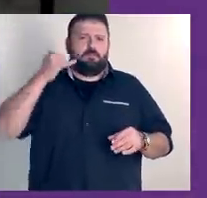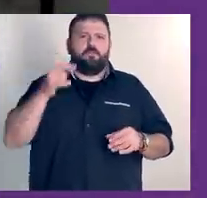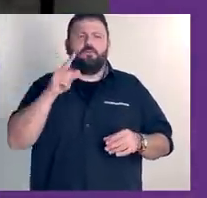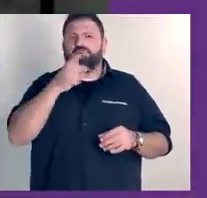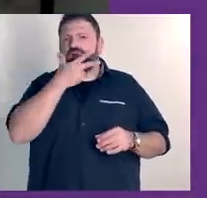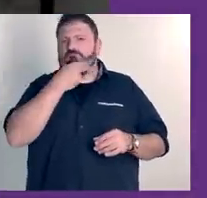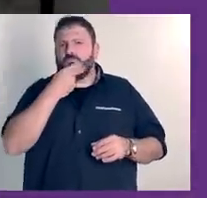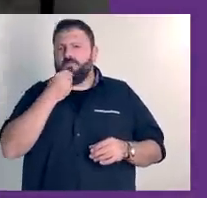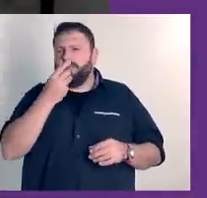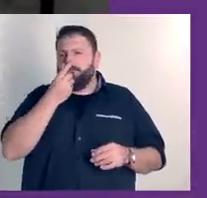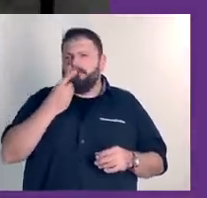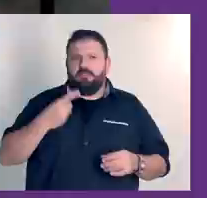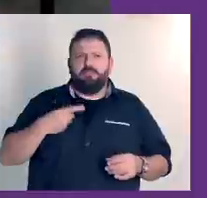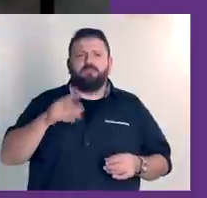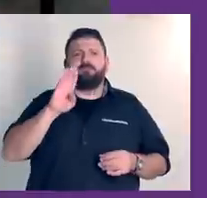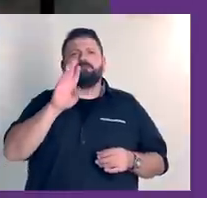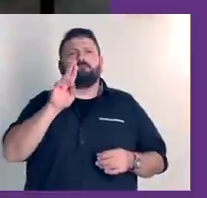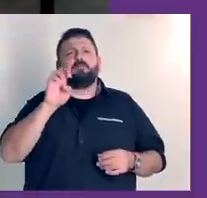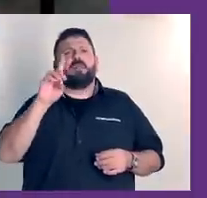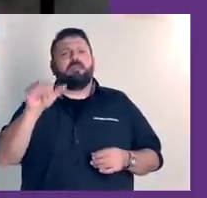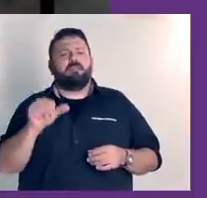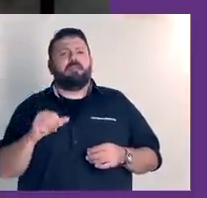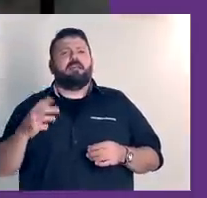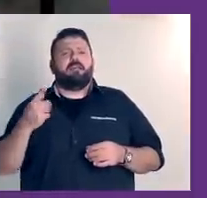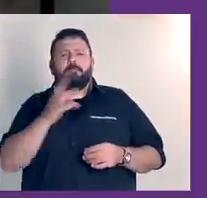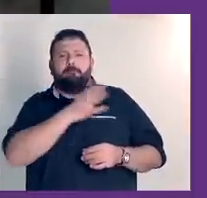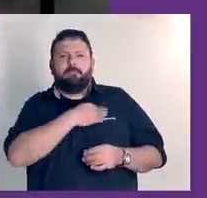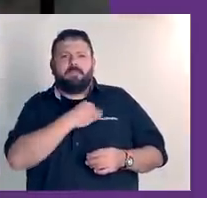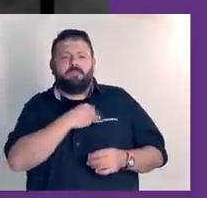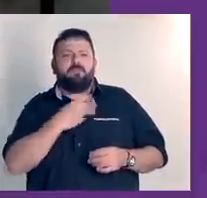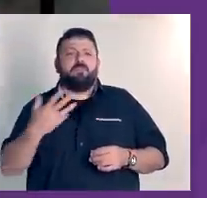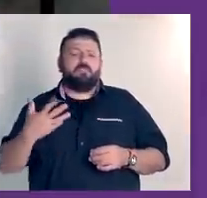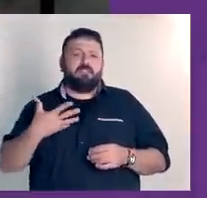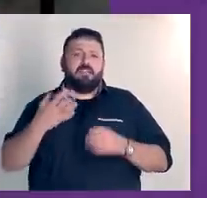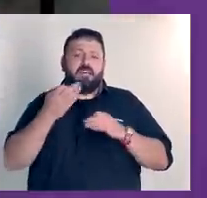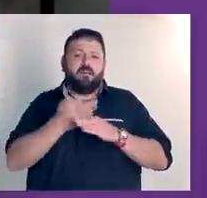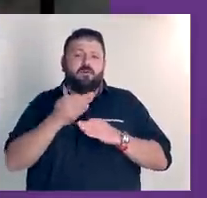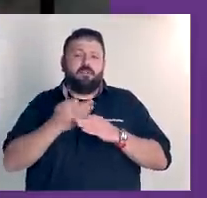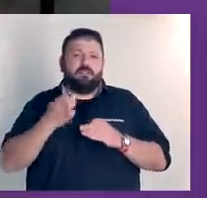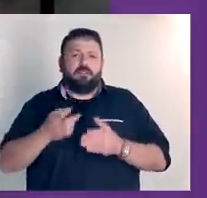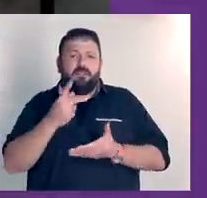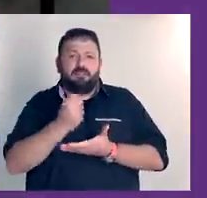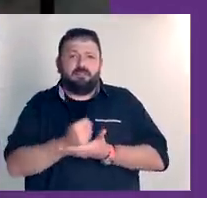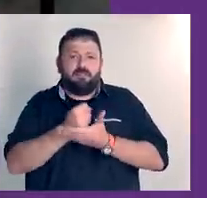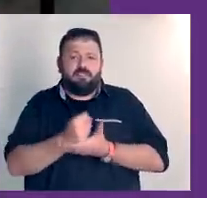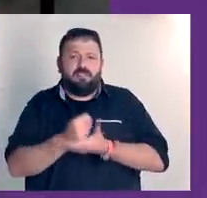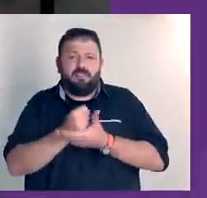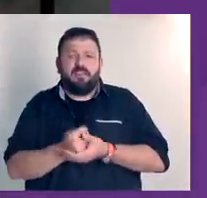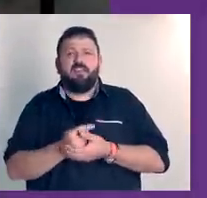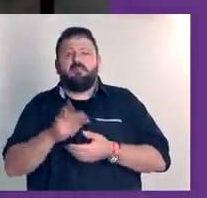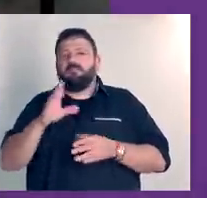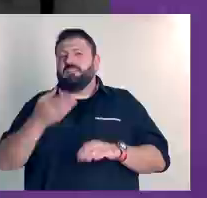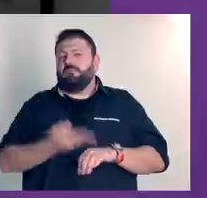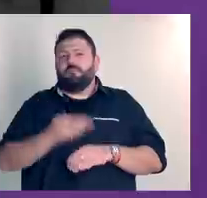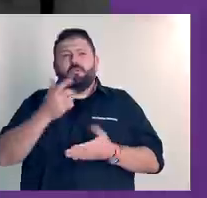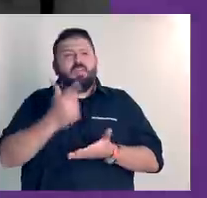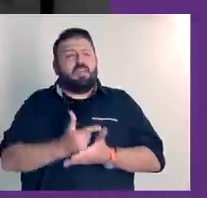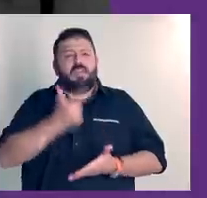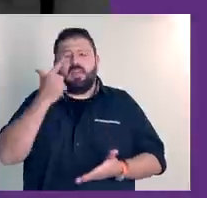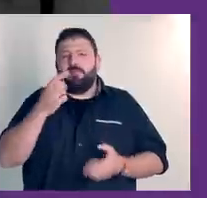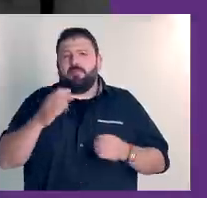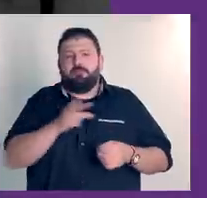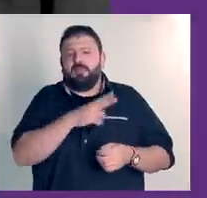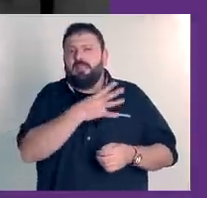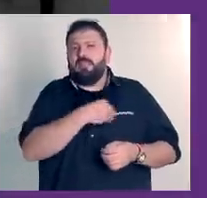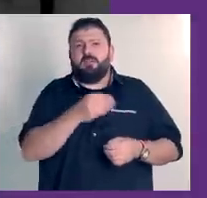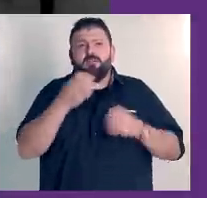y me decía, Brenda, mi hijo tiene 2 meses, está en terapia intensiva y está gravísimo por desnutrición, se está muriendo.